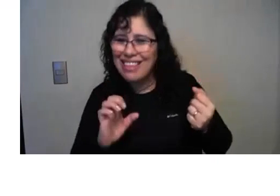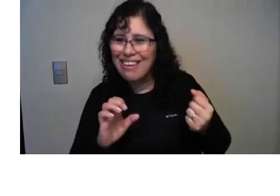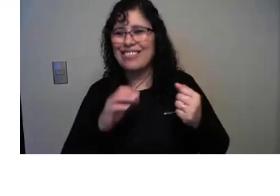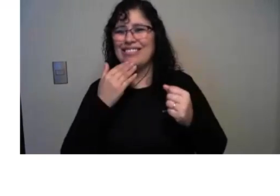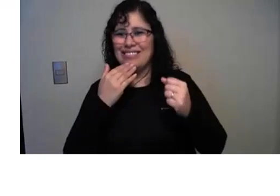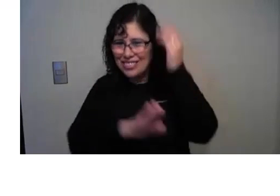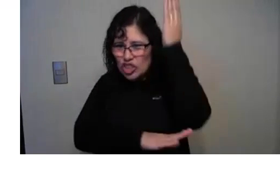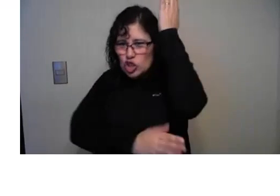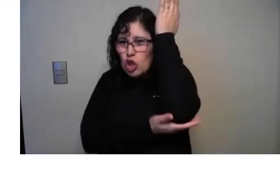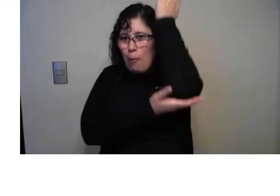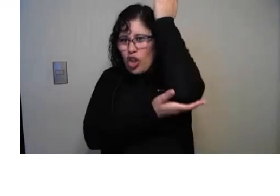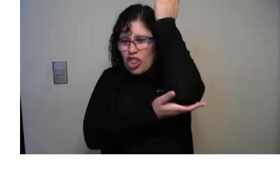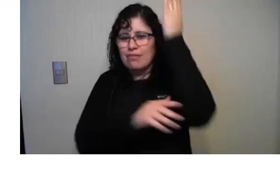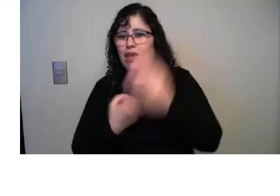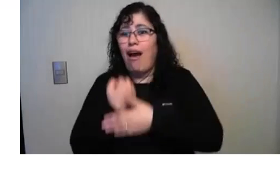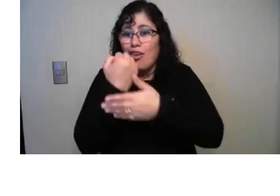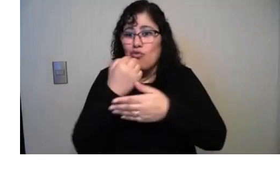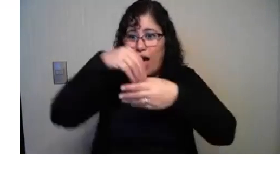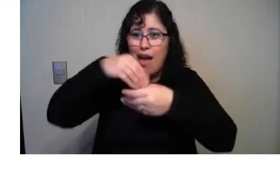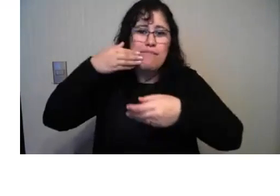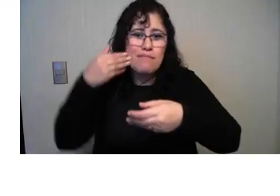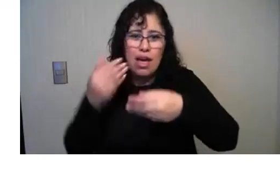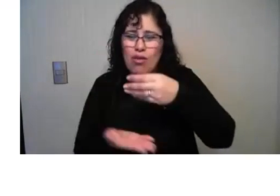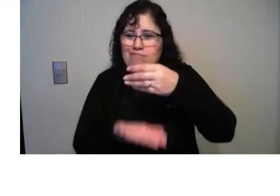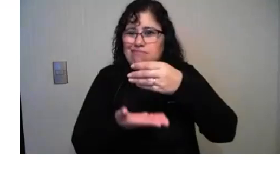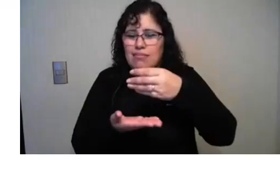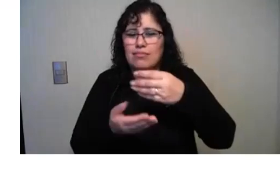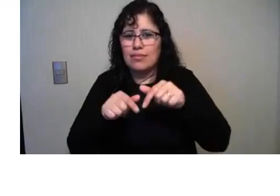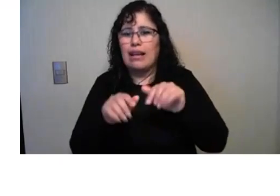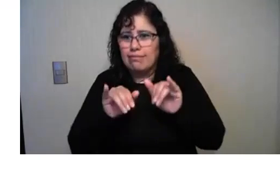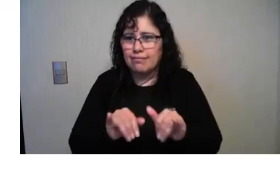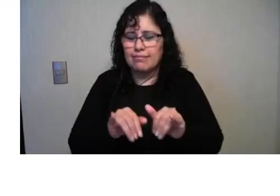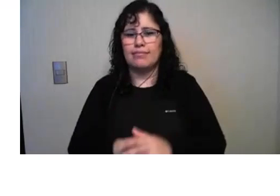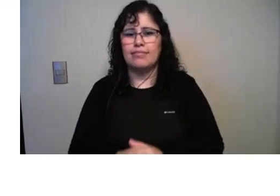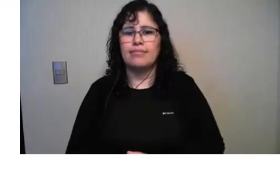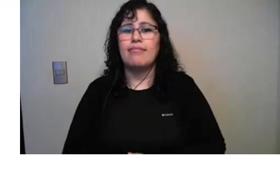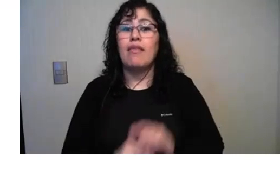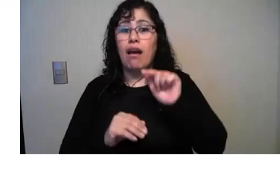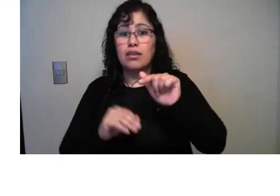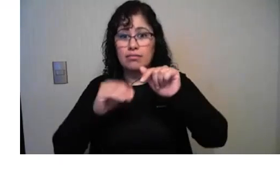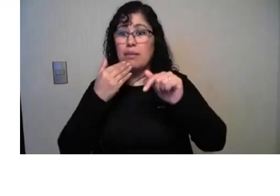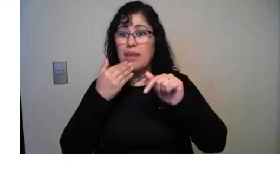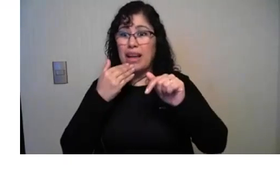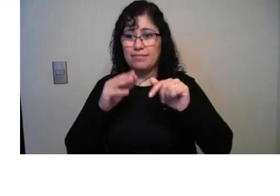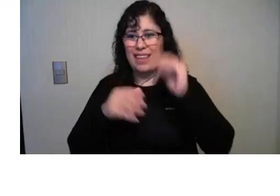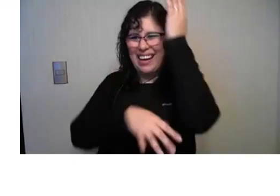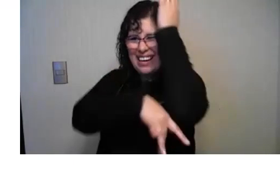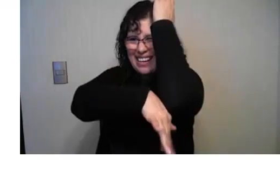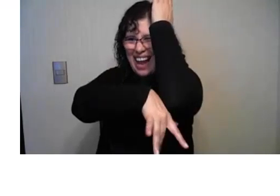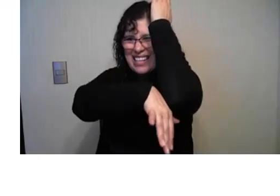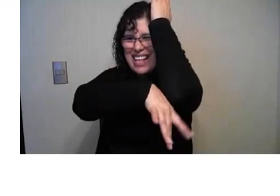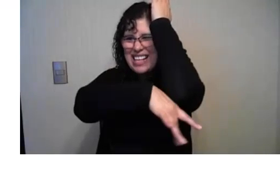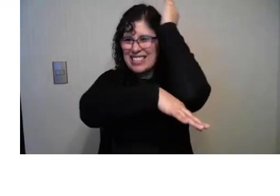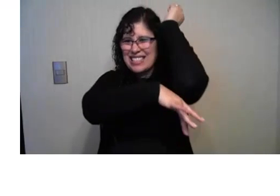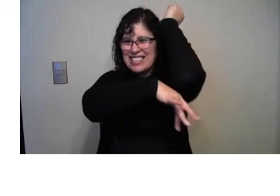para fijación de la médula espinal a nivel del coxis. Bueno, y esto tenemos las raíces, digamos, sacras